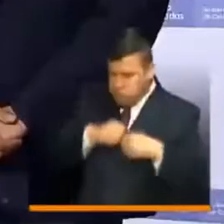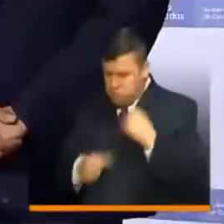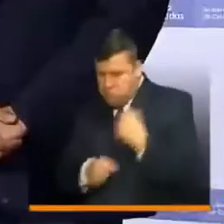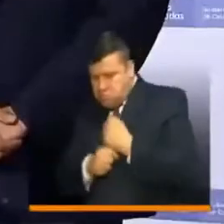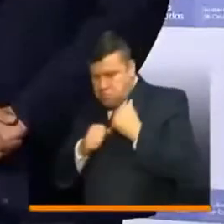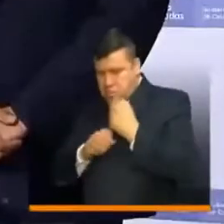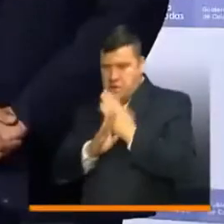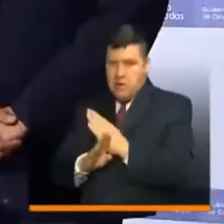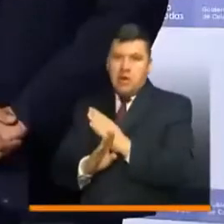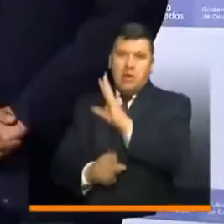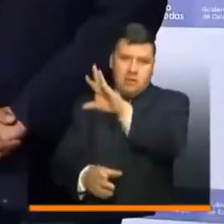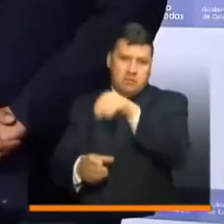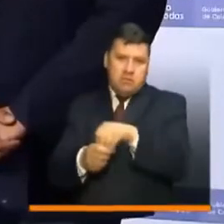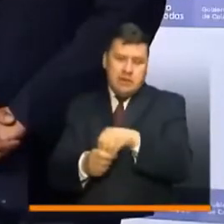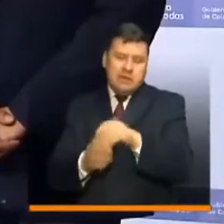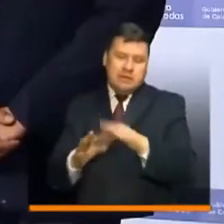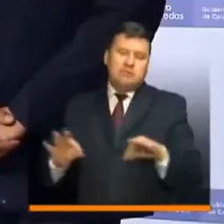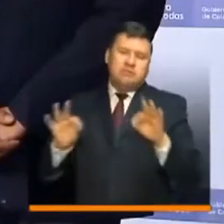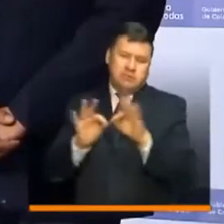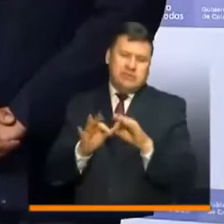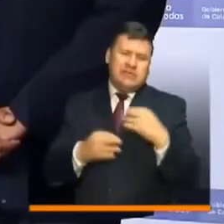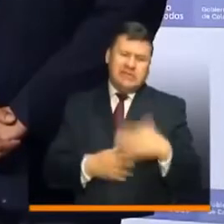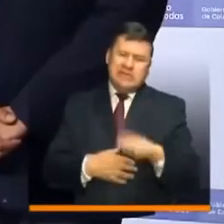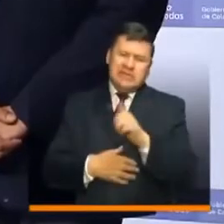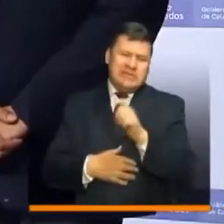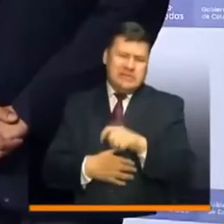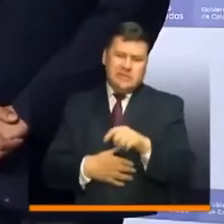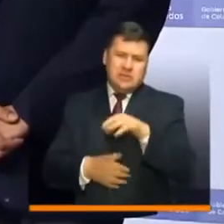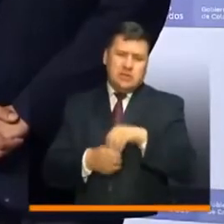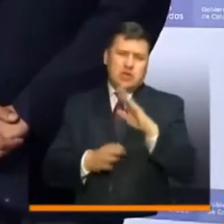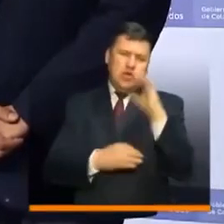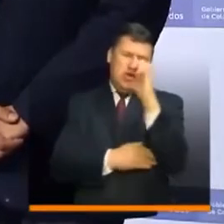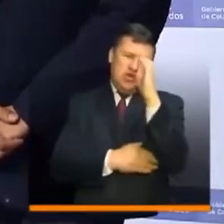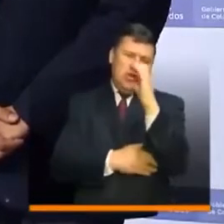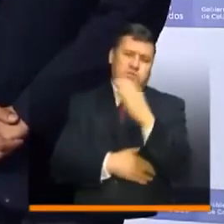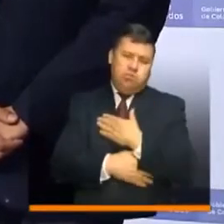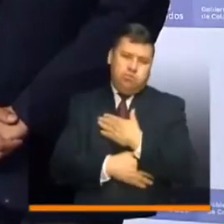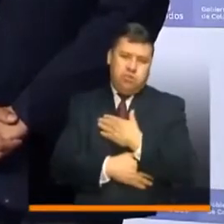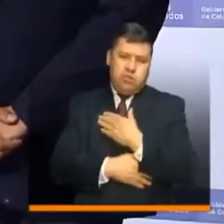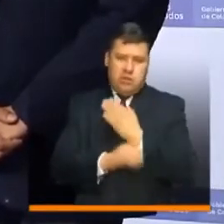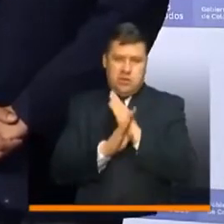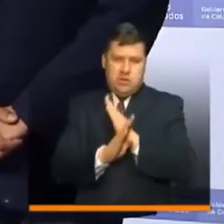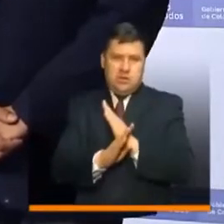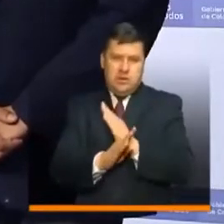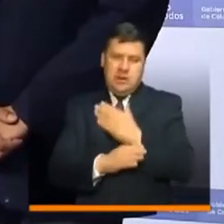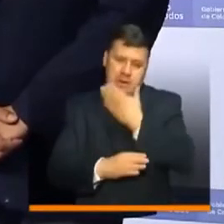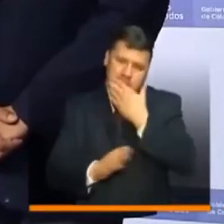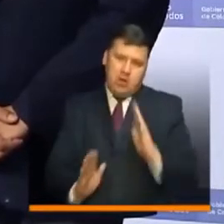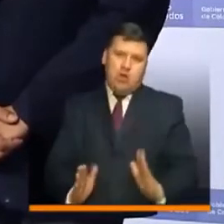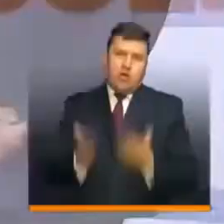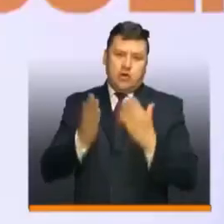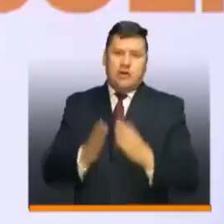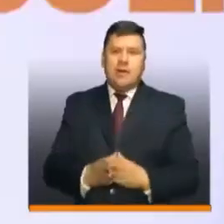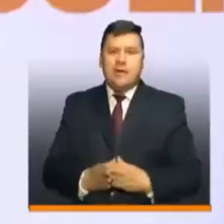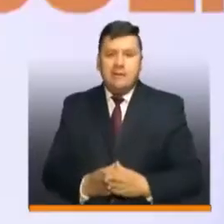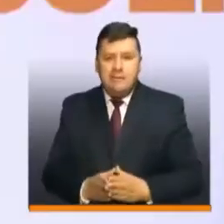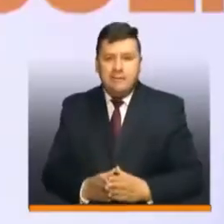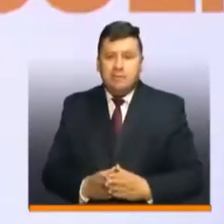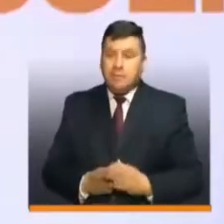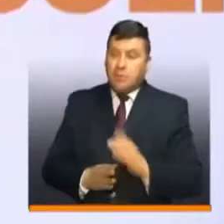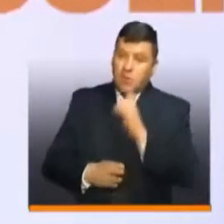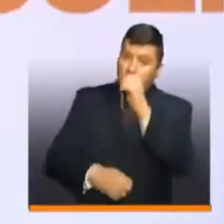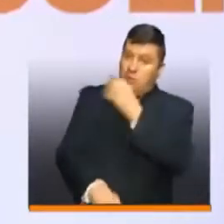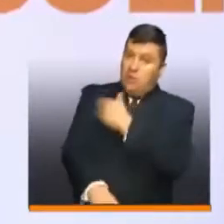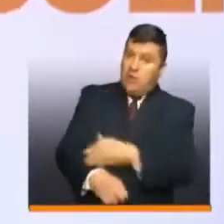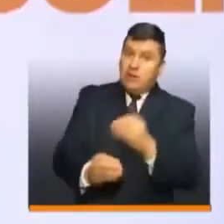todos los que hacen parte de este sector tan necesario para colombia que los tengamos protegidos en las mejores condiciones un millón de